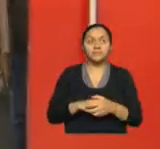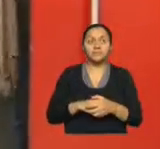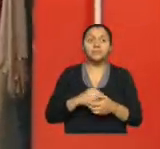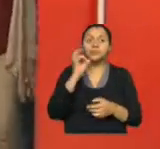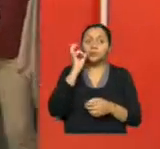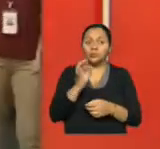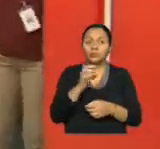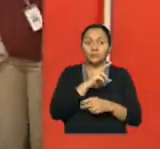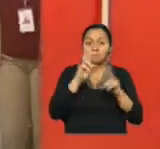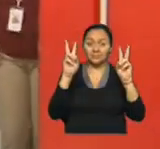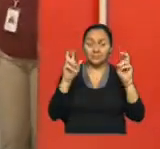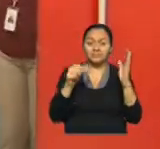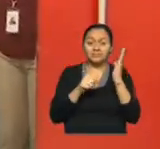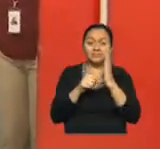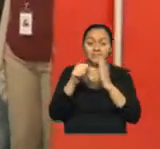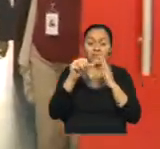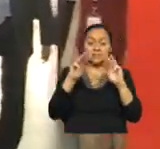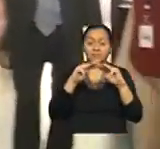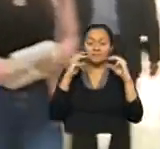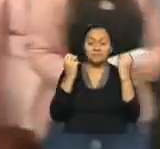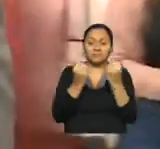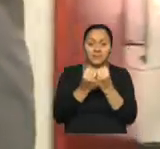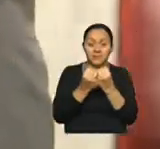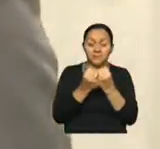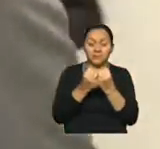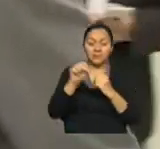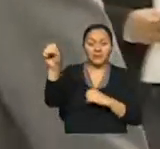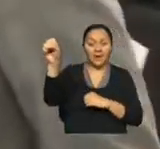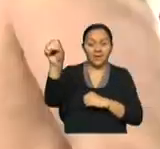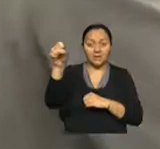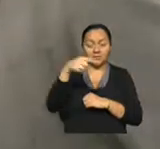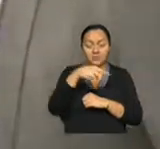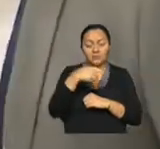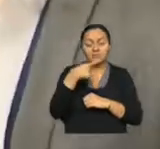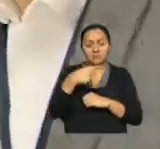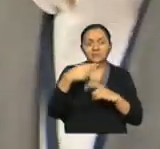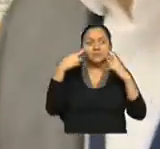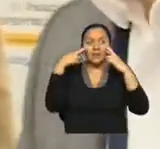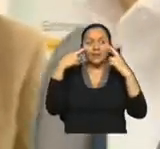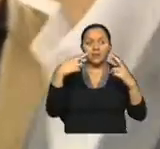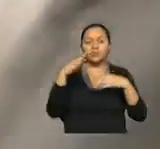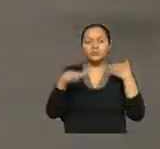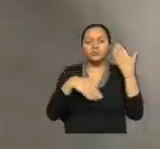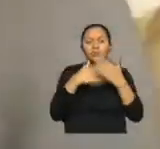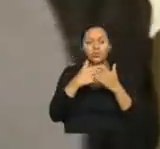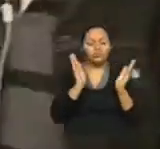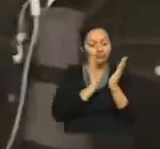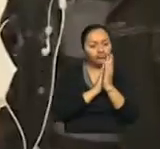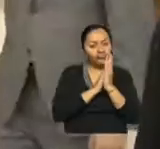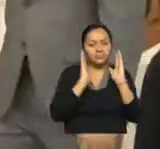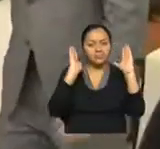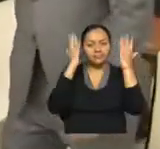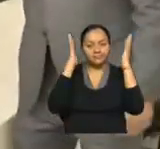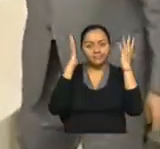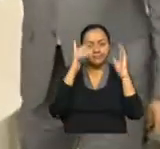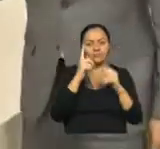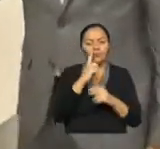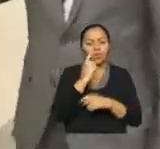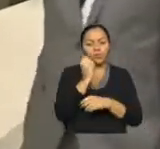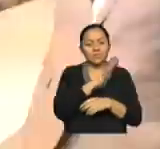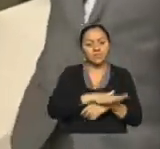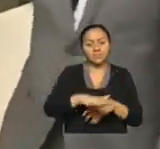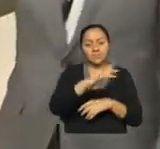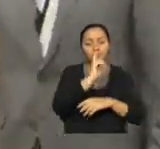motivo, el ministro de Inclusión Económica y Social, Iván Espinel, reconoció a los servidores públicos que día a día ponen